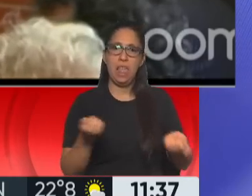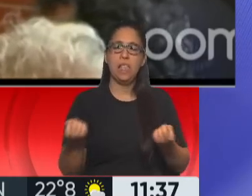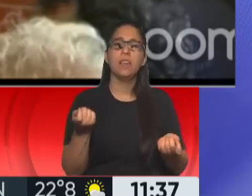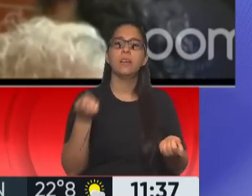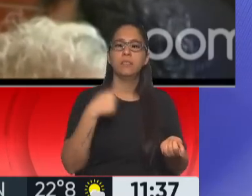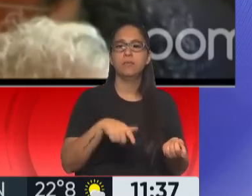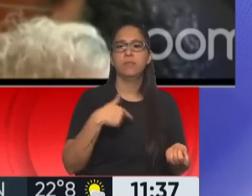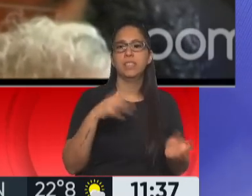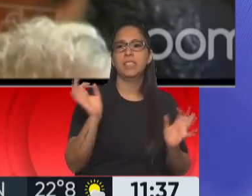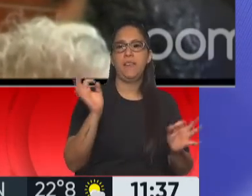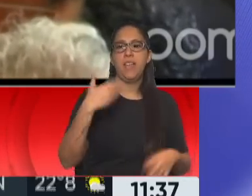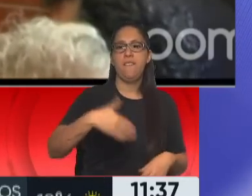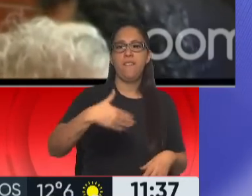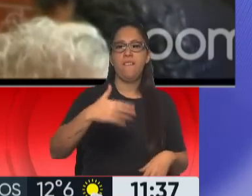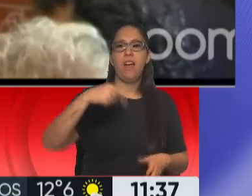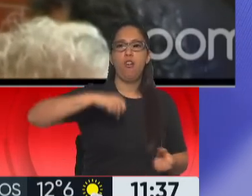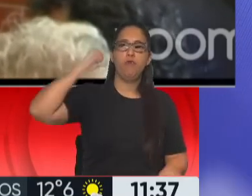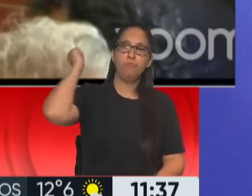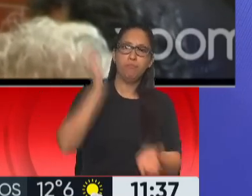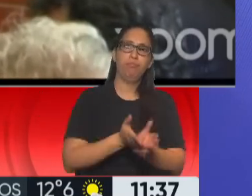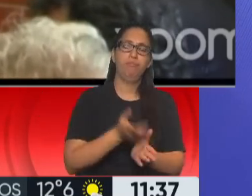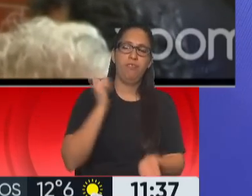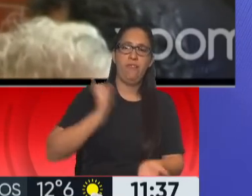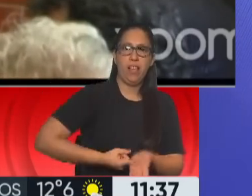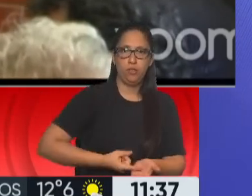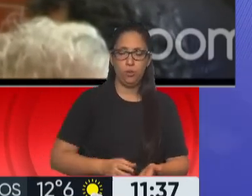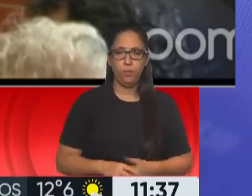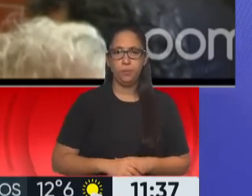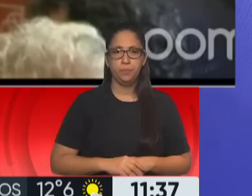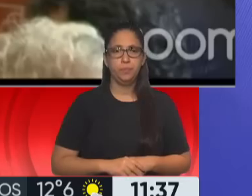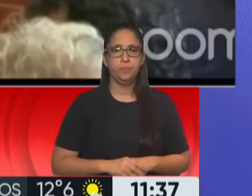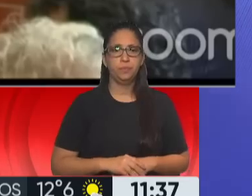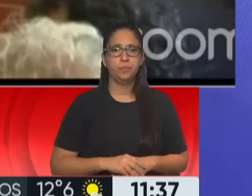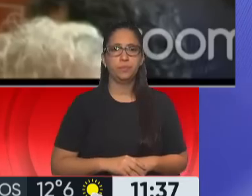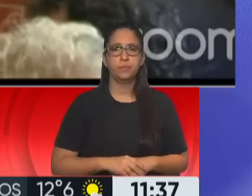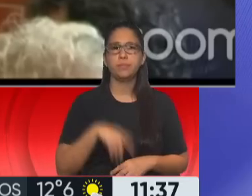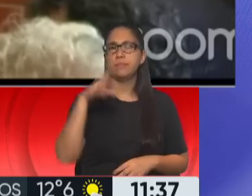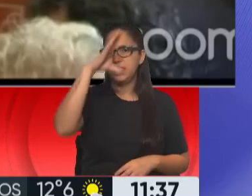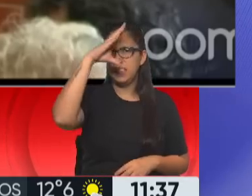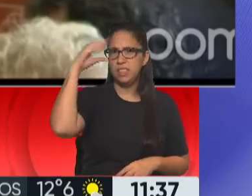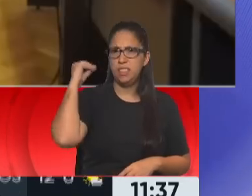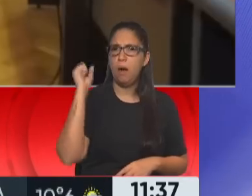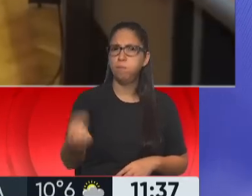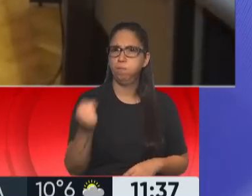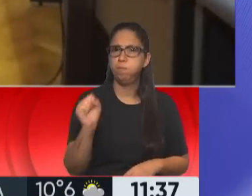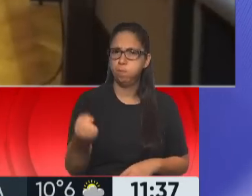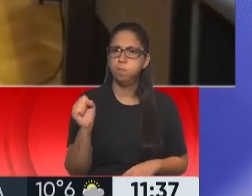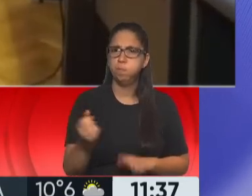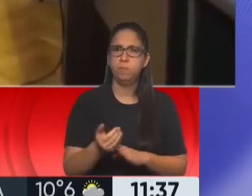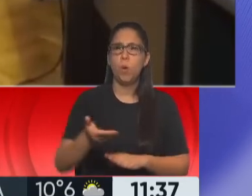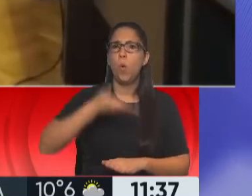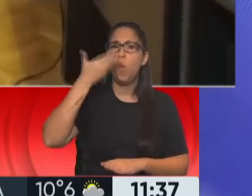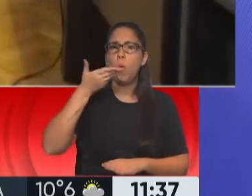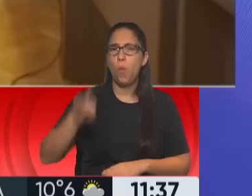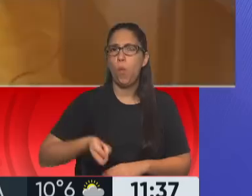el fallo de la Cámara en el día de hoy, ¿no? Hace un ratito nada más. A ver, ella ya lo ha hecho previo al juicio oral.